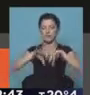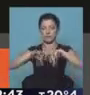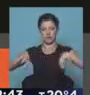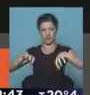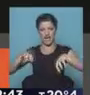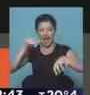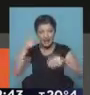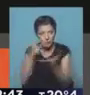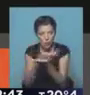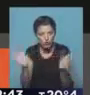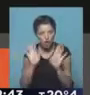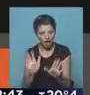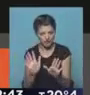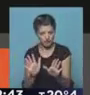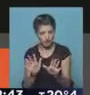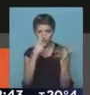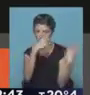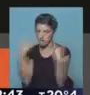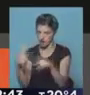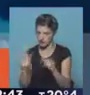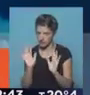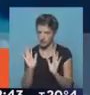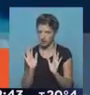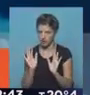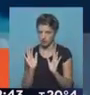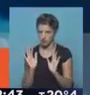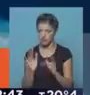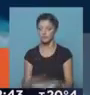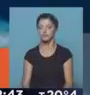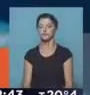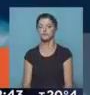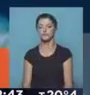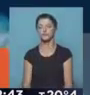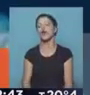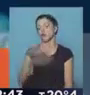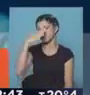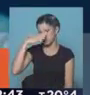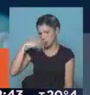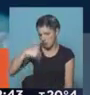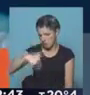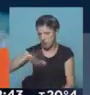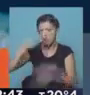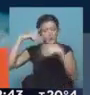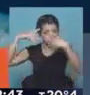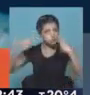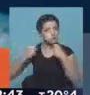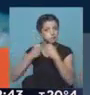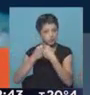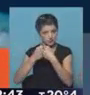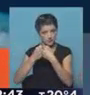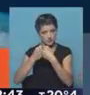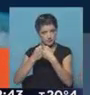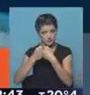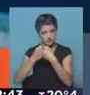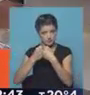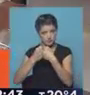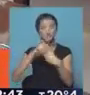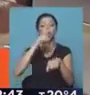se expuso la fractura de manera explícita en esta cumbre, aunque finalmente se llegó a un acuerdo a través del establecimiento de